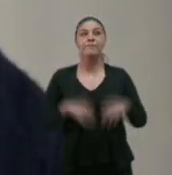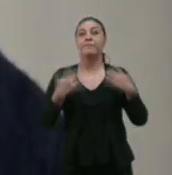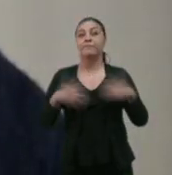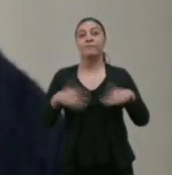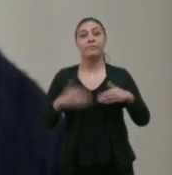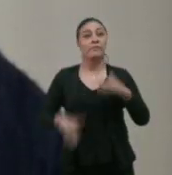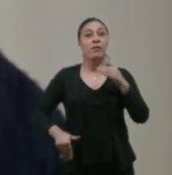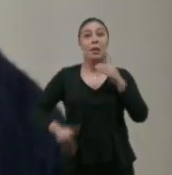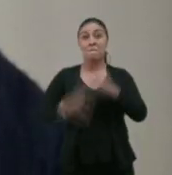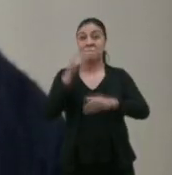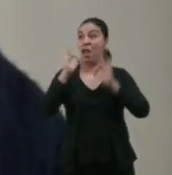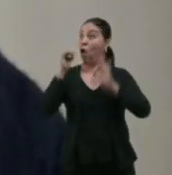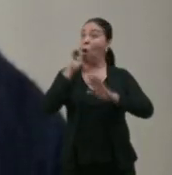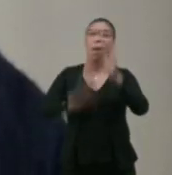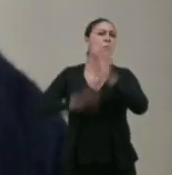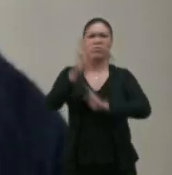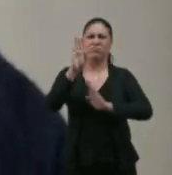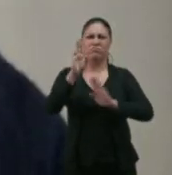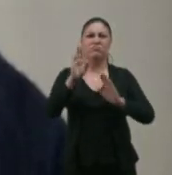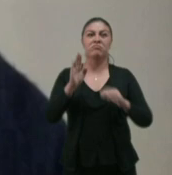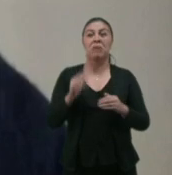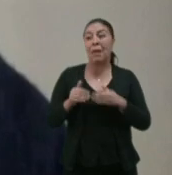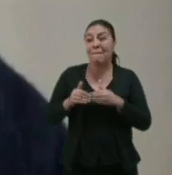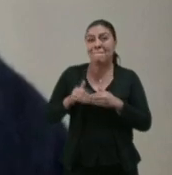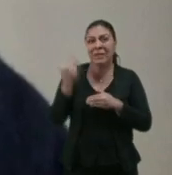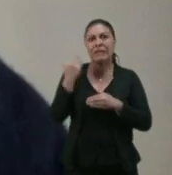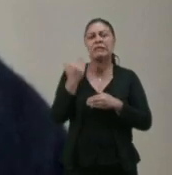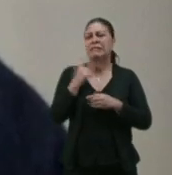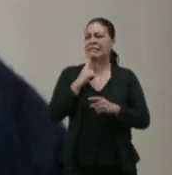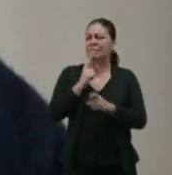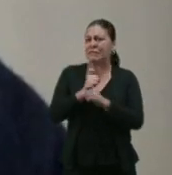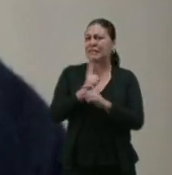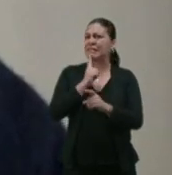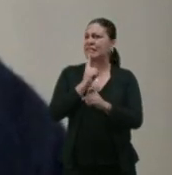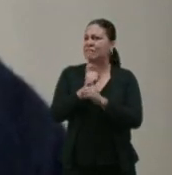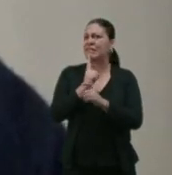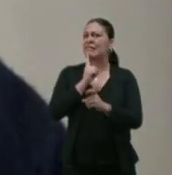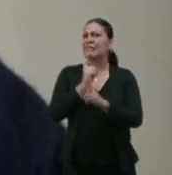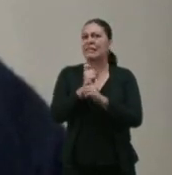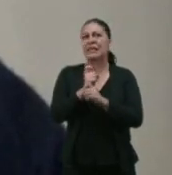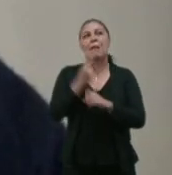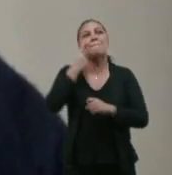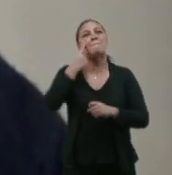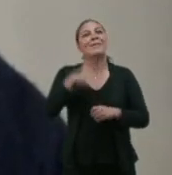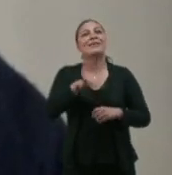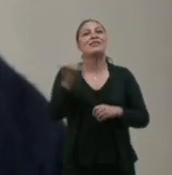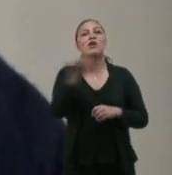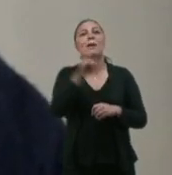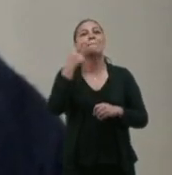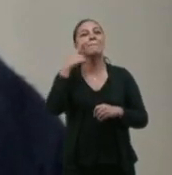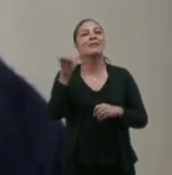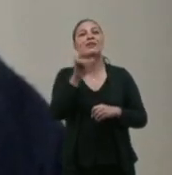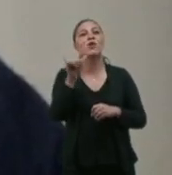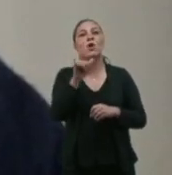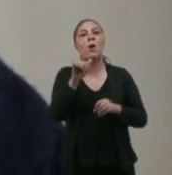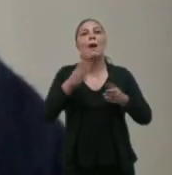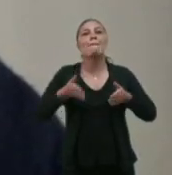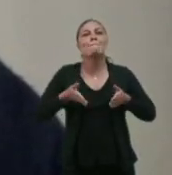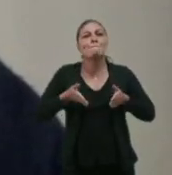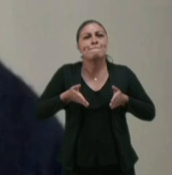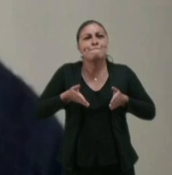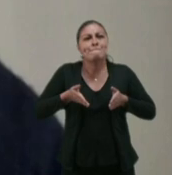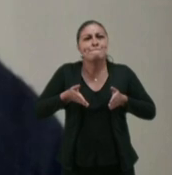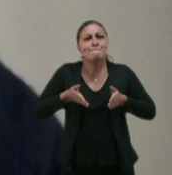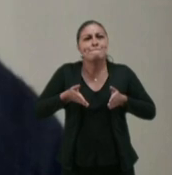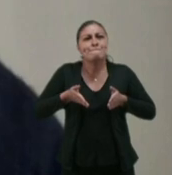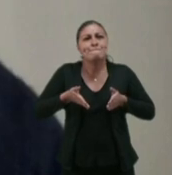porque había que, es como literalmente es un parto empezar una compañía de cero sí. Y darle